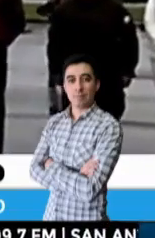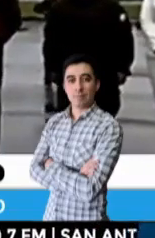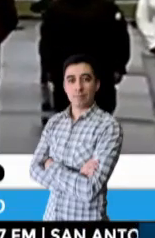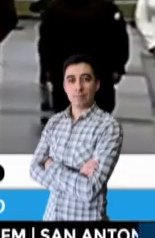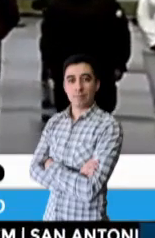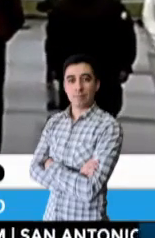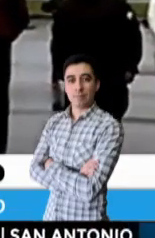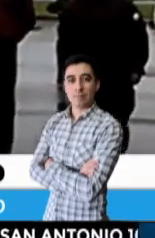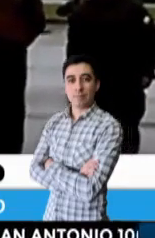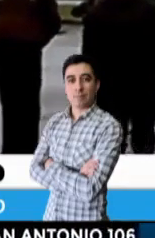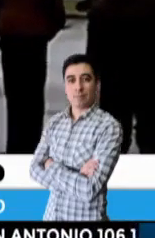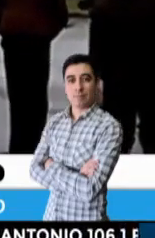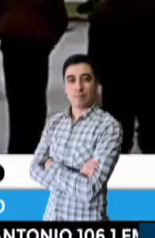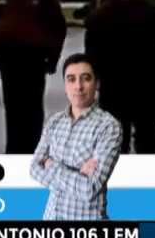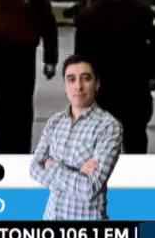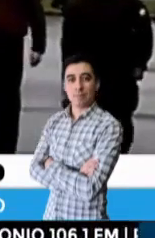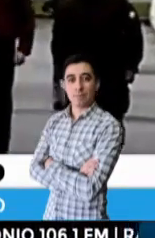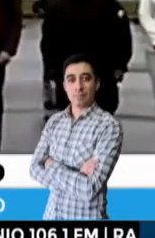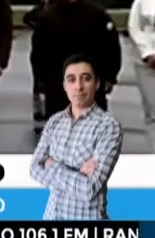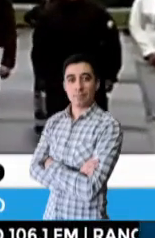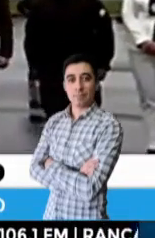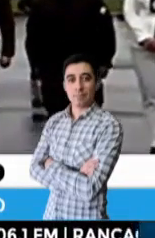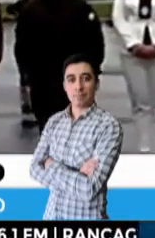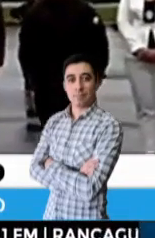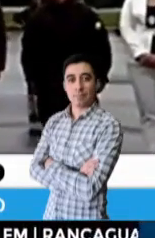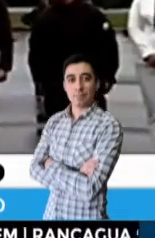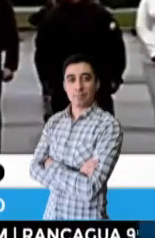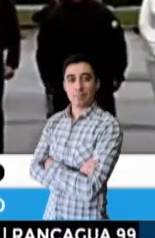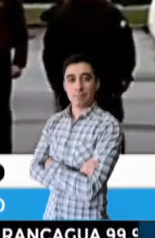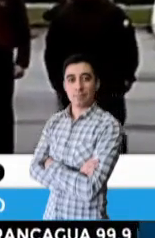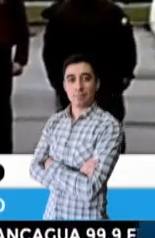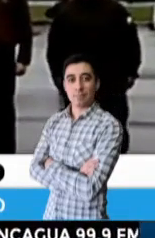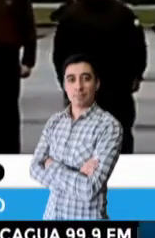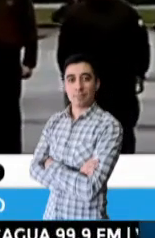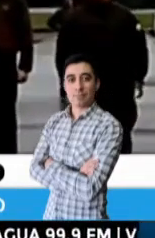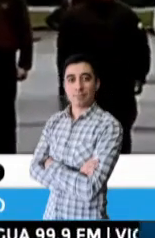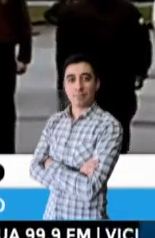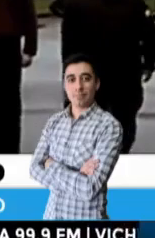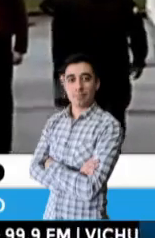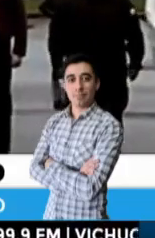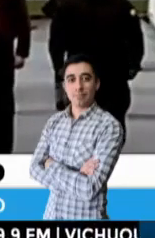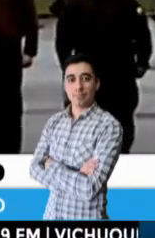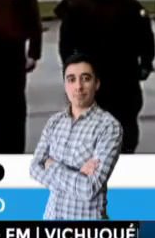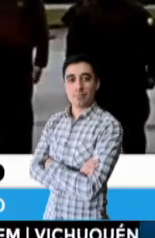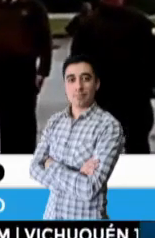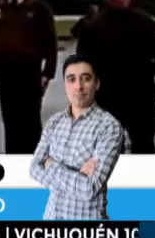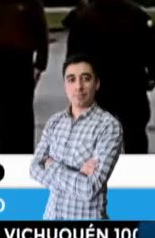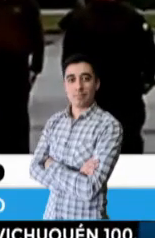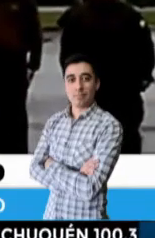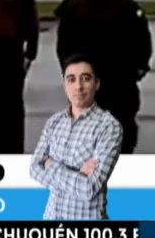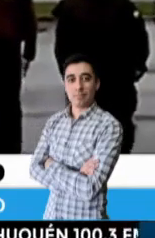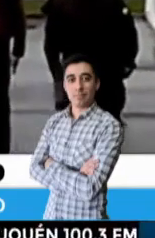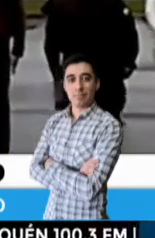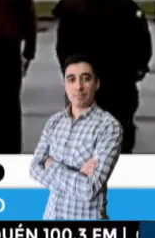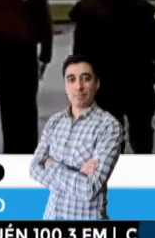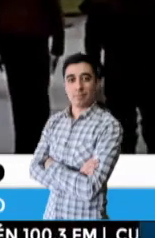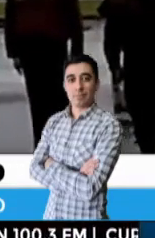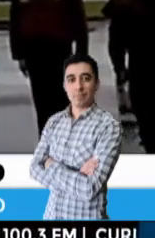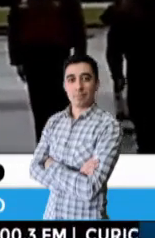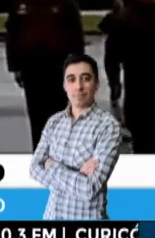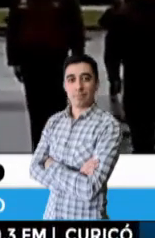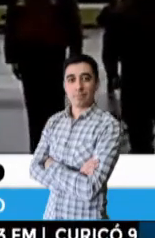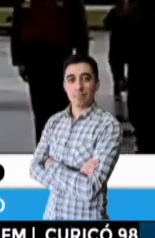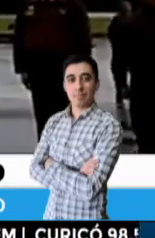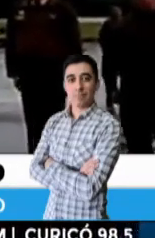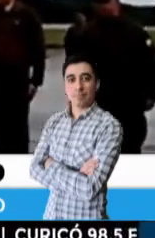primera visita en el cargo, luego de asumir hace ya casi exactamente 8 meses. Hay alta expectación, tensión también